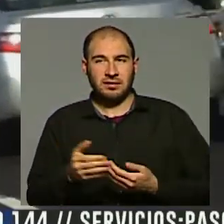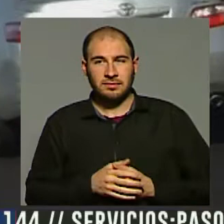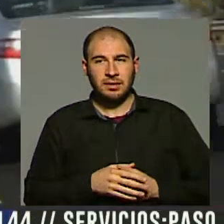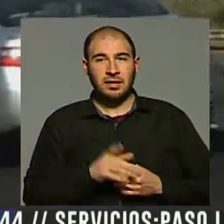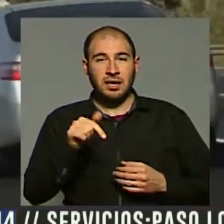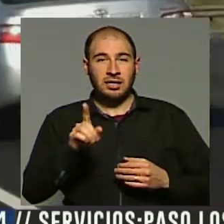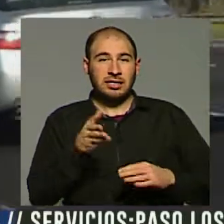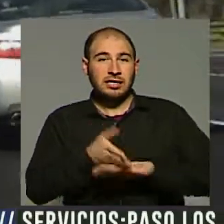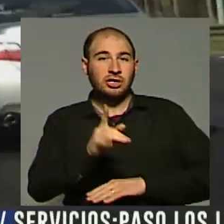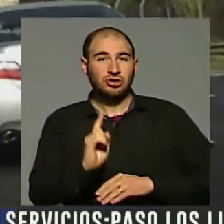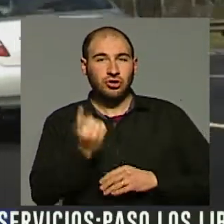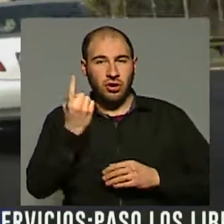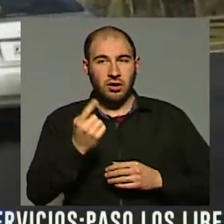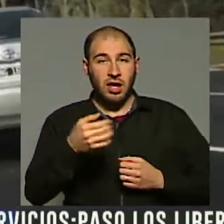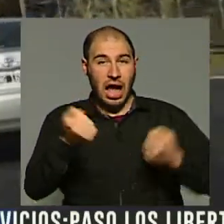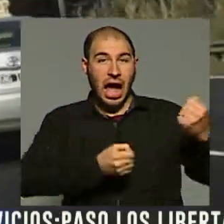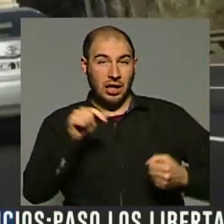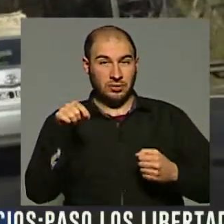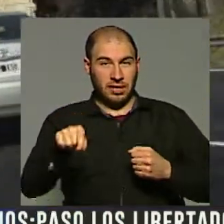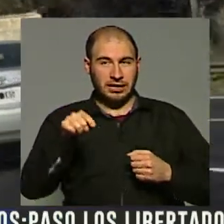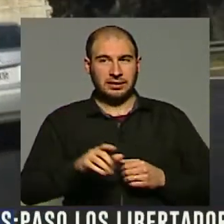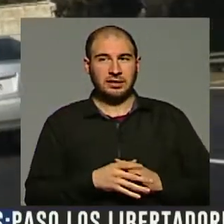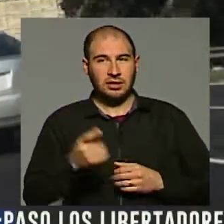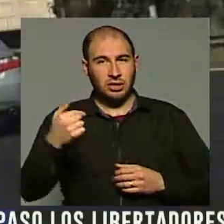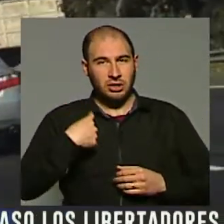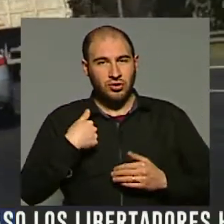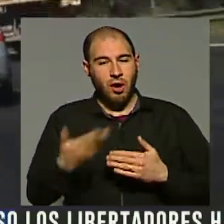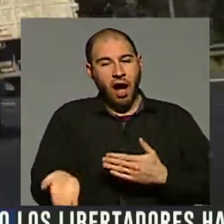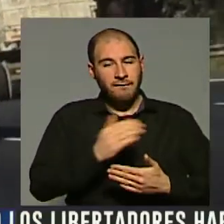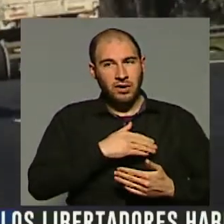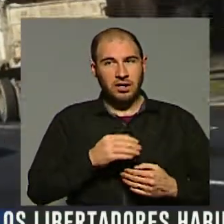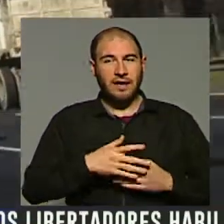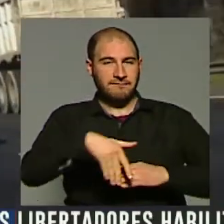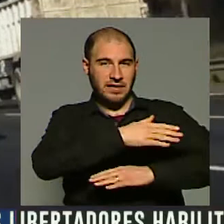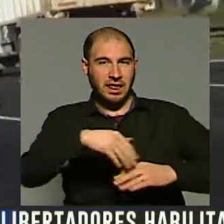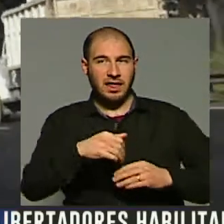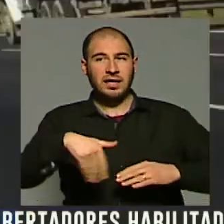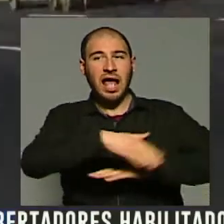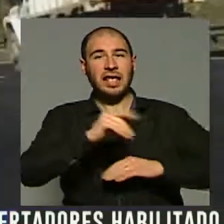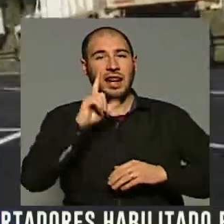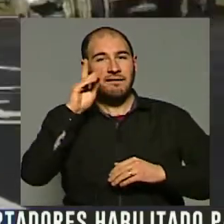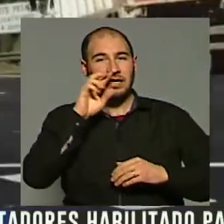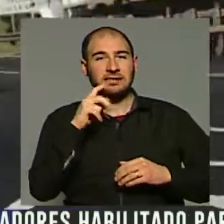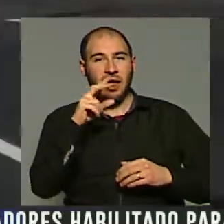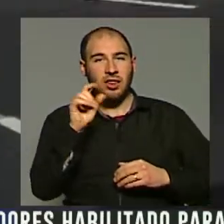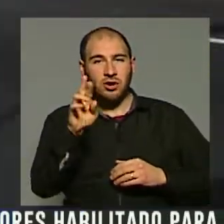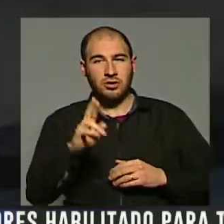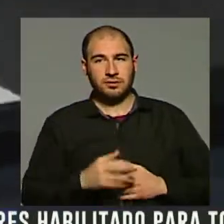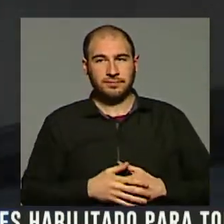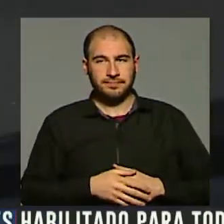Entró solo con este auto en el cual yo me quedé afuera en la vereda sobre el Libertador.